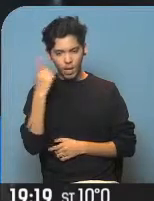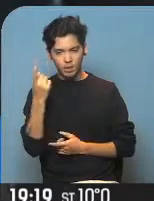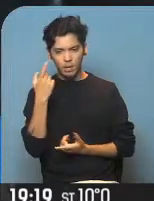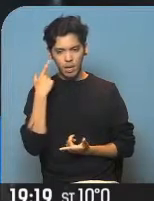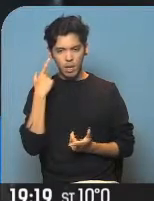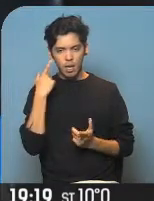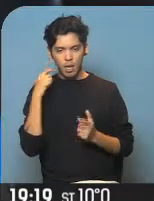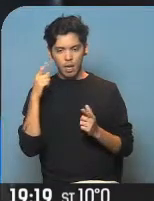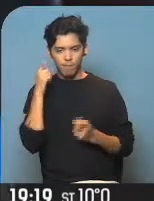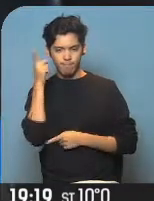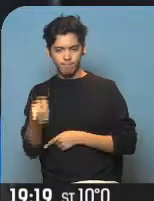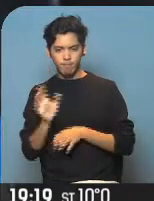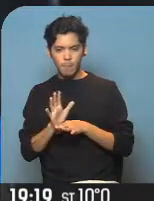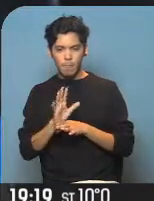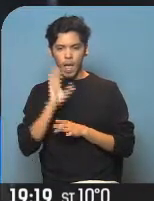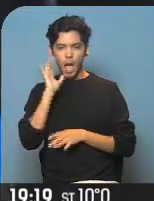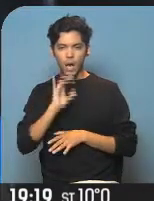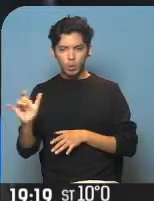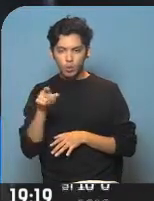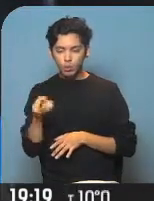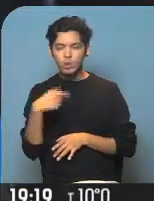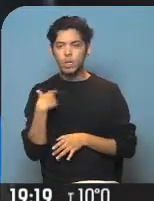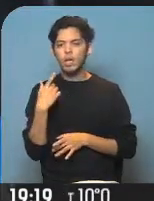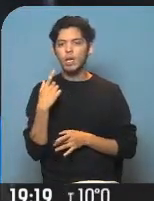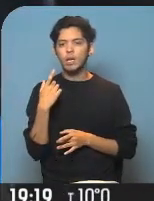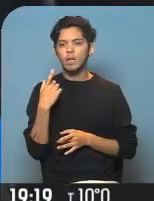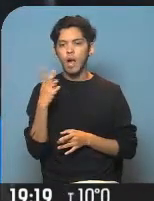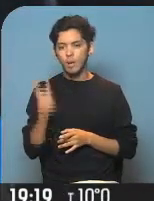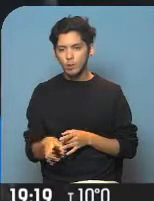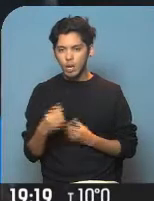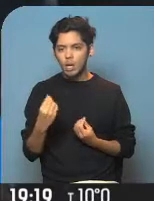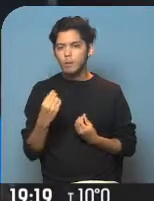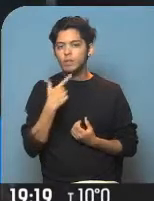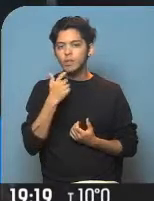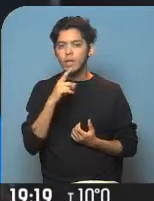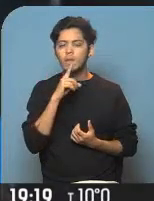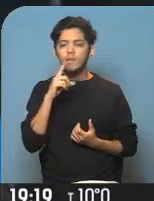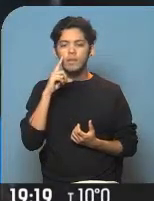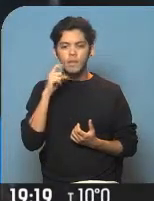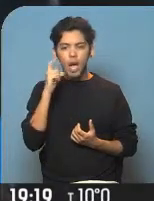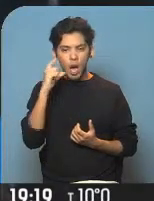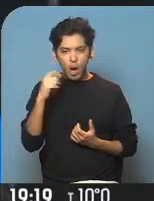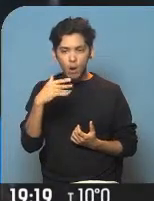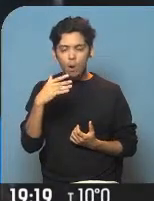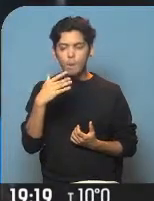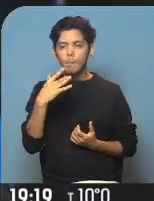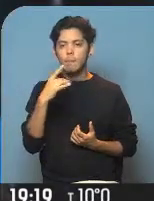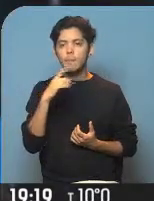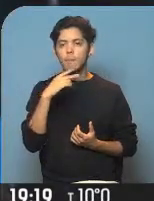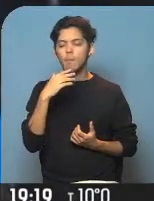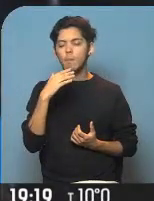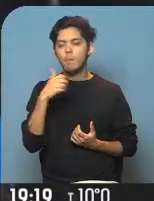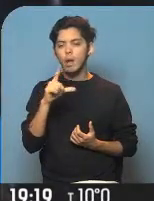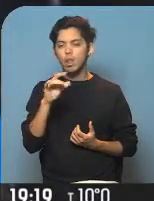Venezuela. ¿Qué pasó con Santiago Maldonado? ¿Por qué persiguen a las madres de Mayo, a las abuelas de